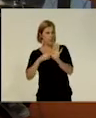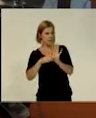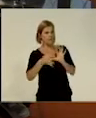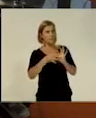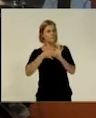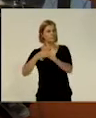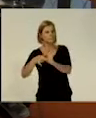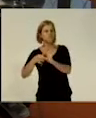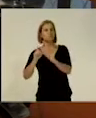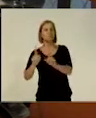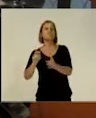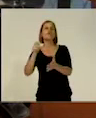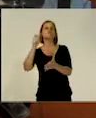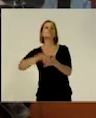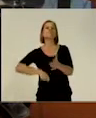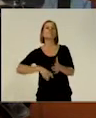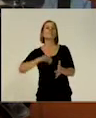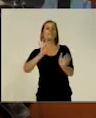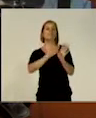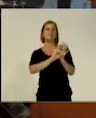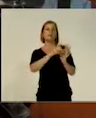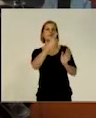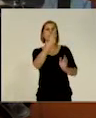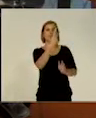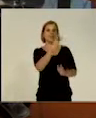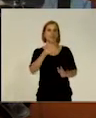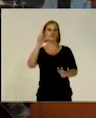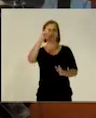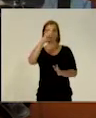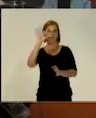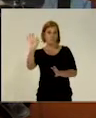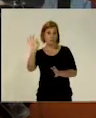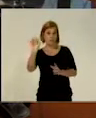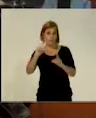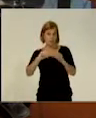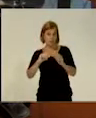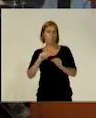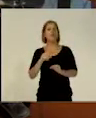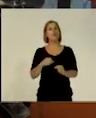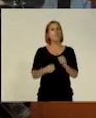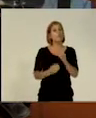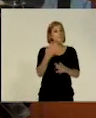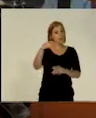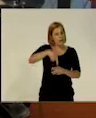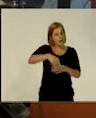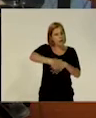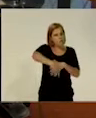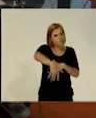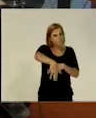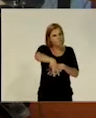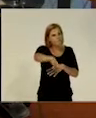telepolítica entonces es un signo que define también la forma de ejercer la función pública por estos días. También